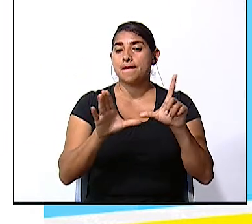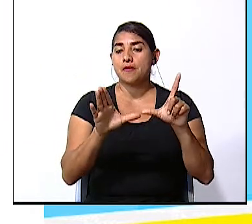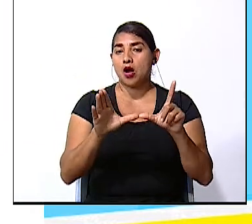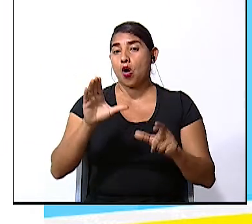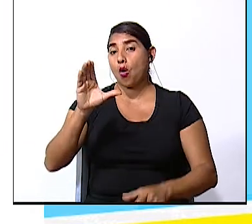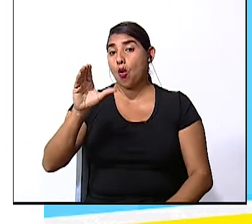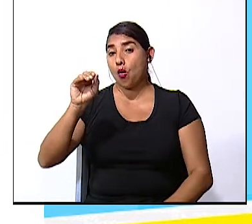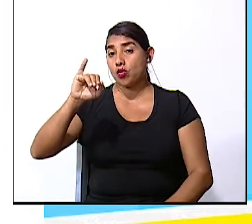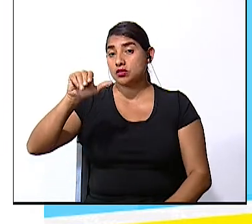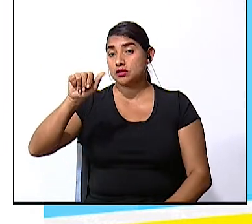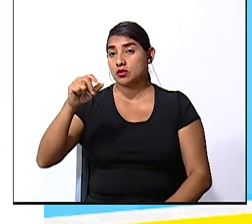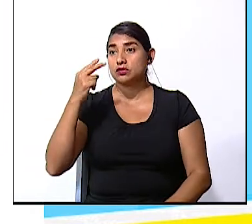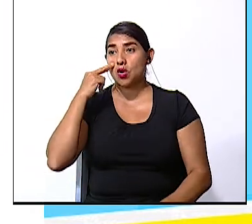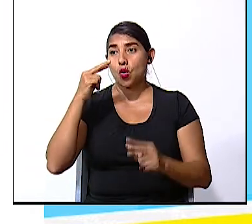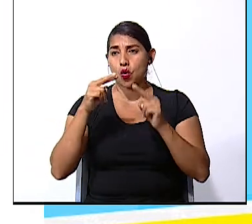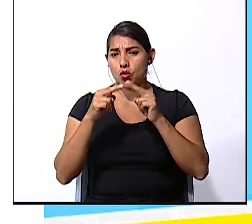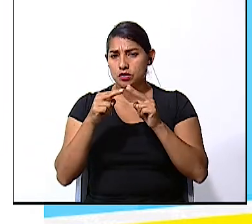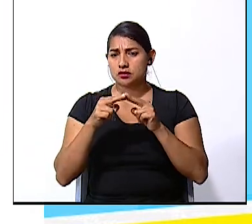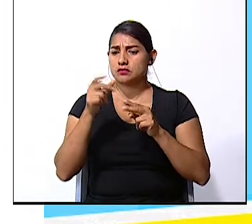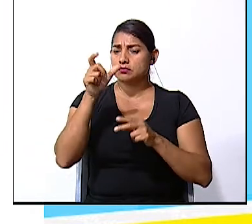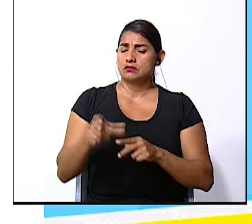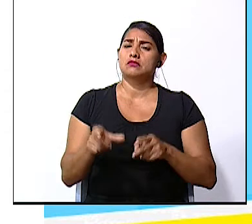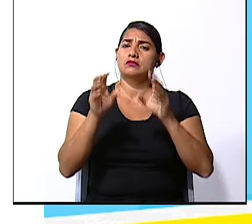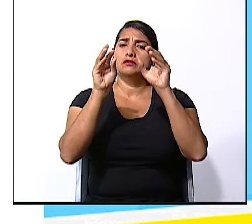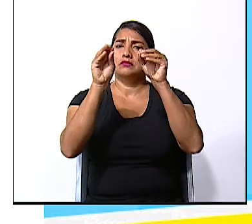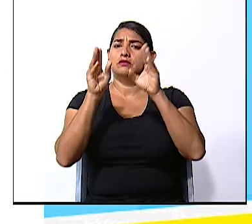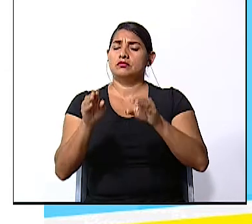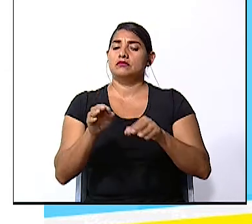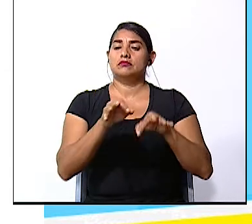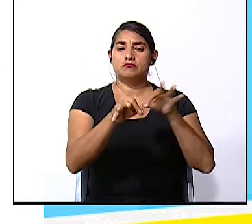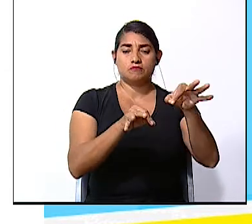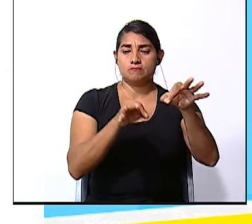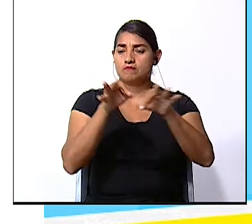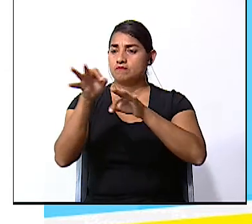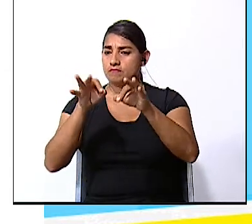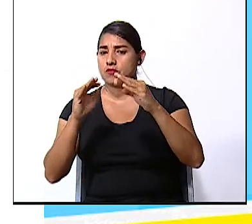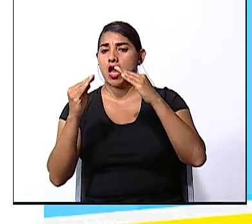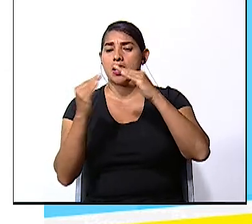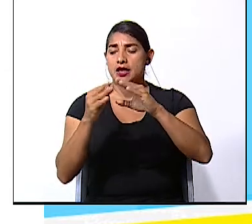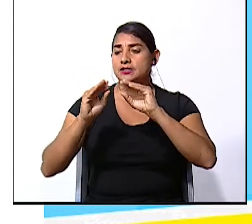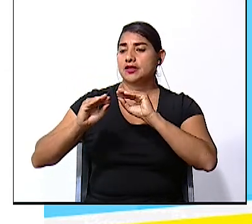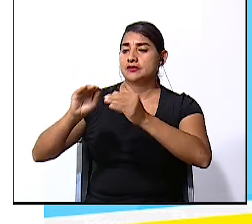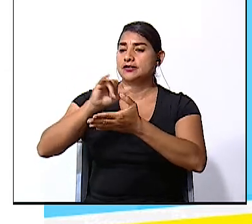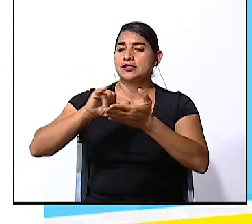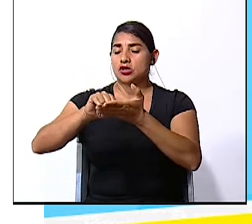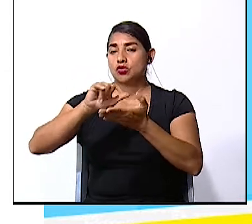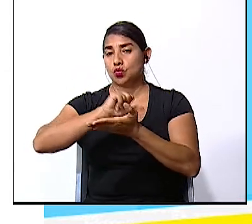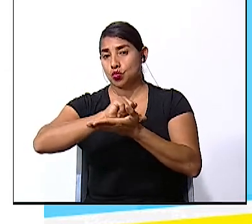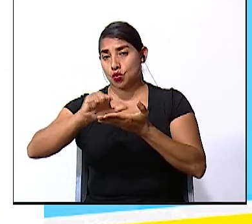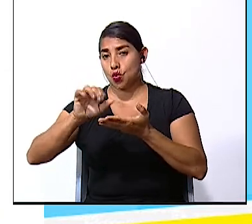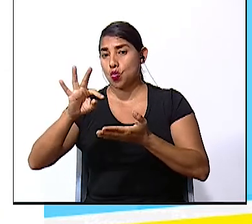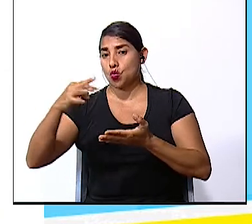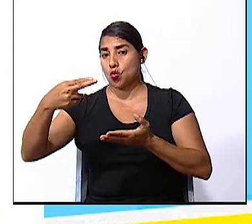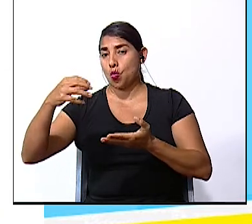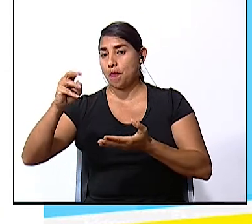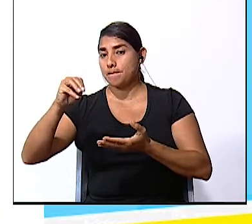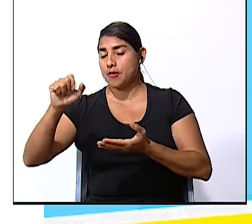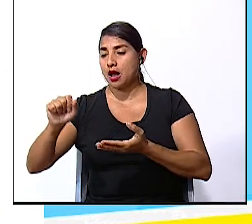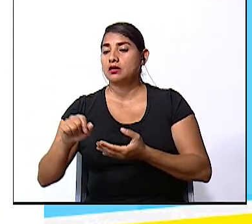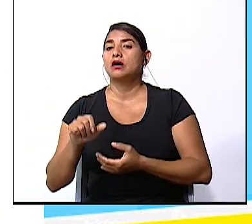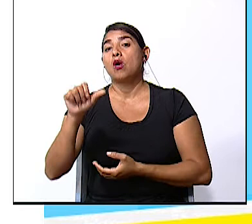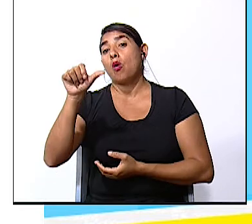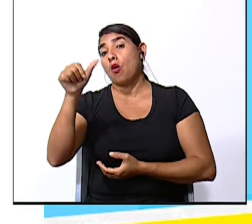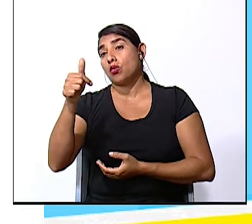se le conocía, era un reconocido maestro que ejerció su profesión en la Casa de Enseñanza de Santo Tomás. Gregorio